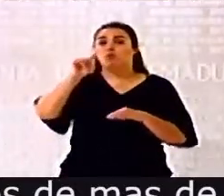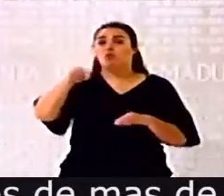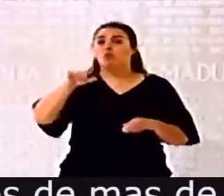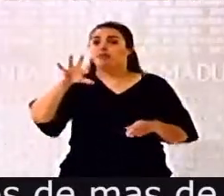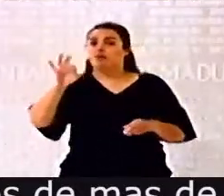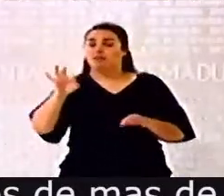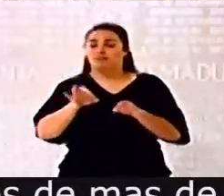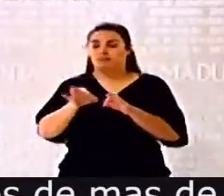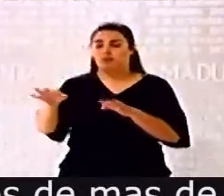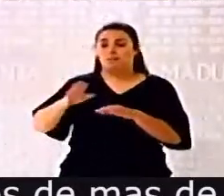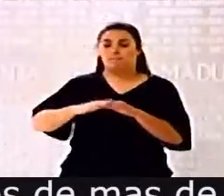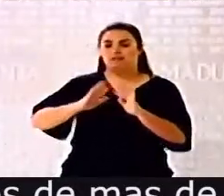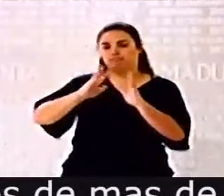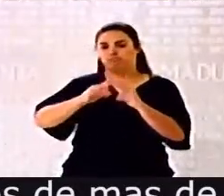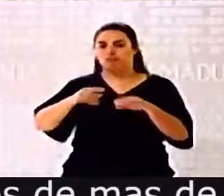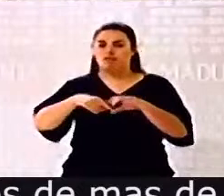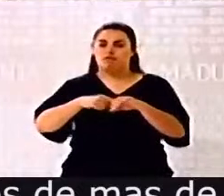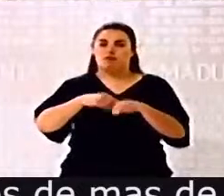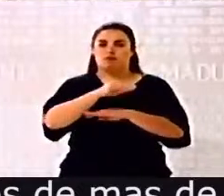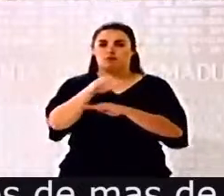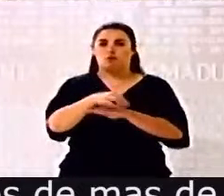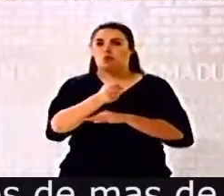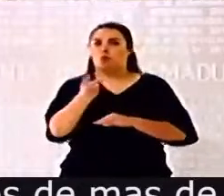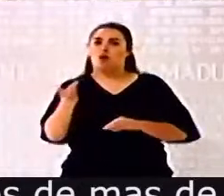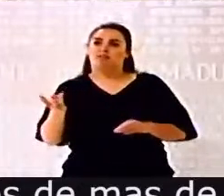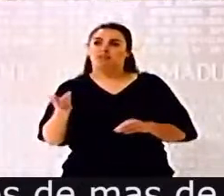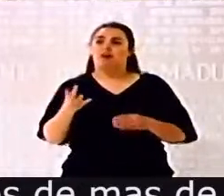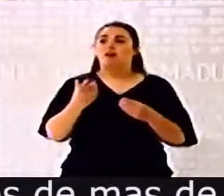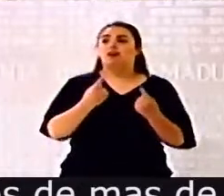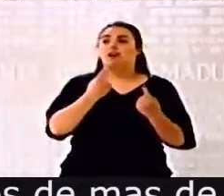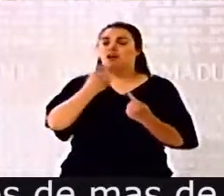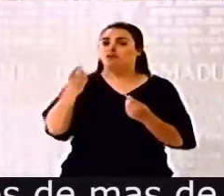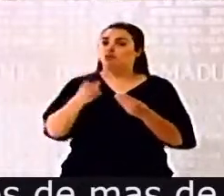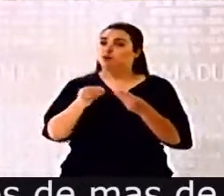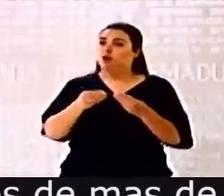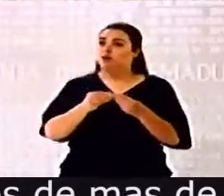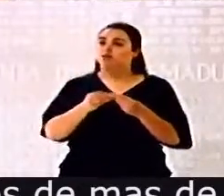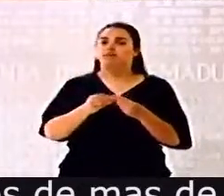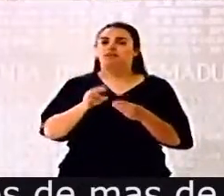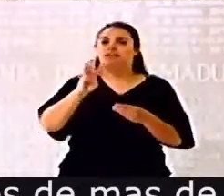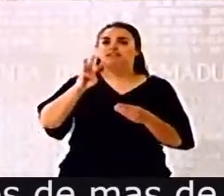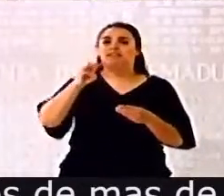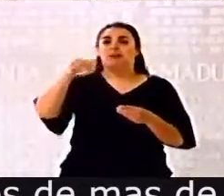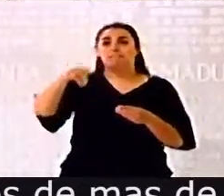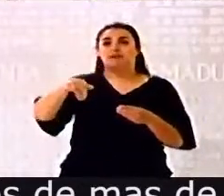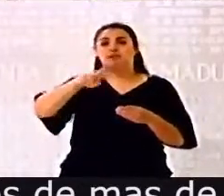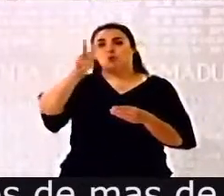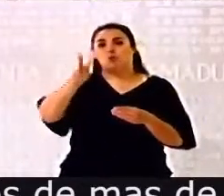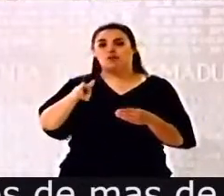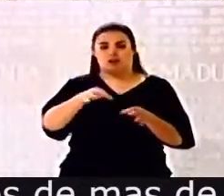para calcular el aforo que permite la guardería, cada usuario debe disponer de 3 metros cuadrados,